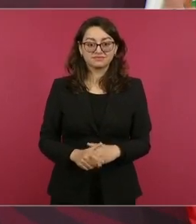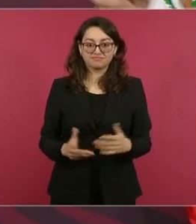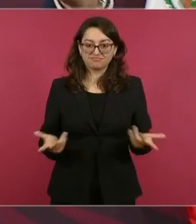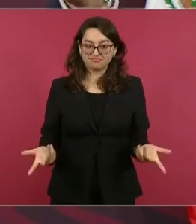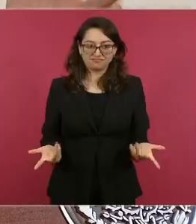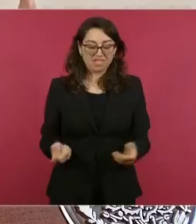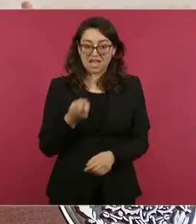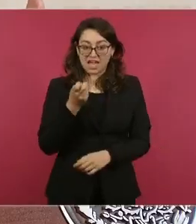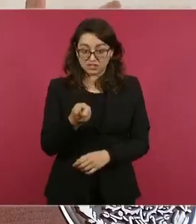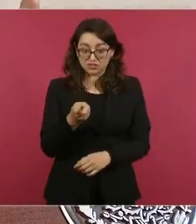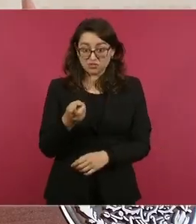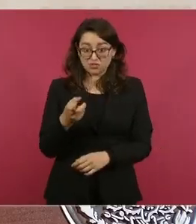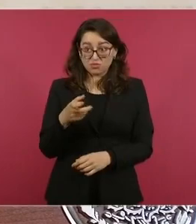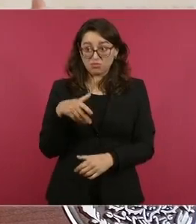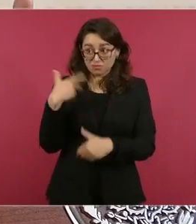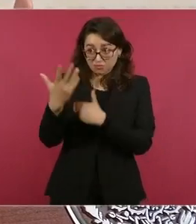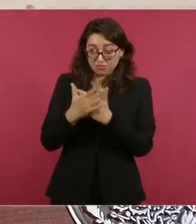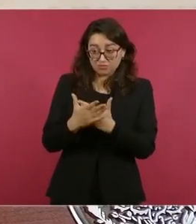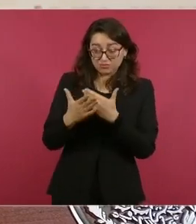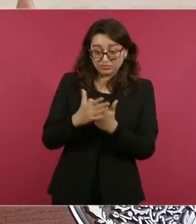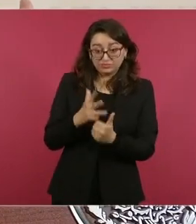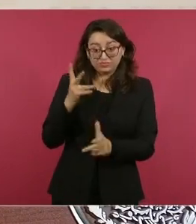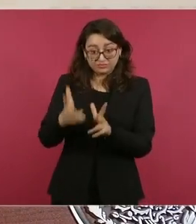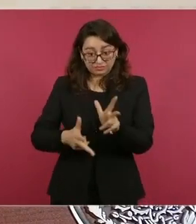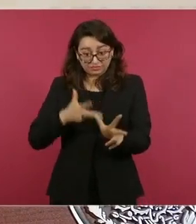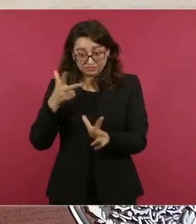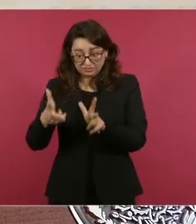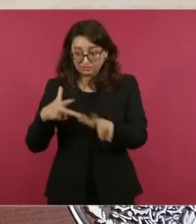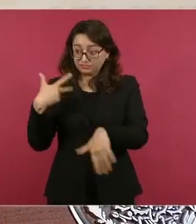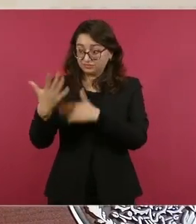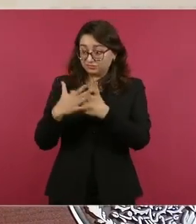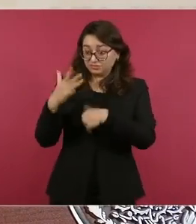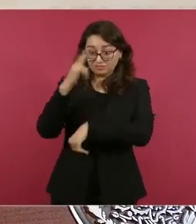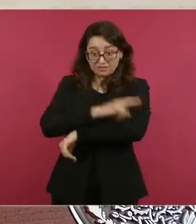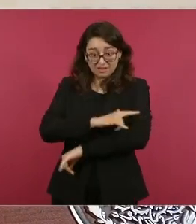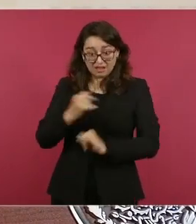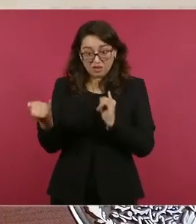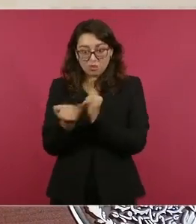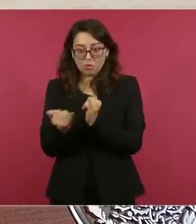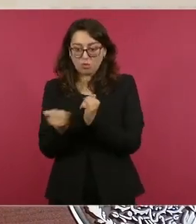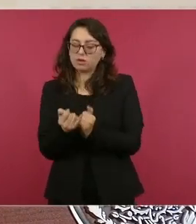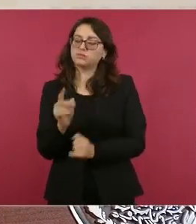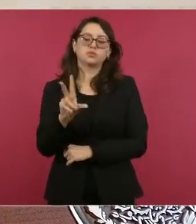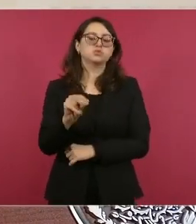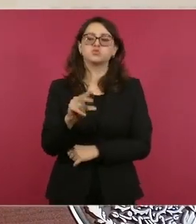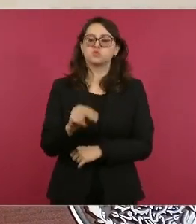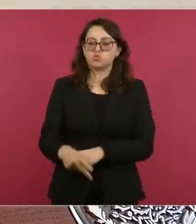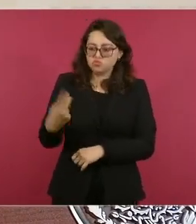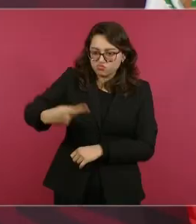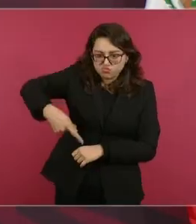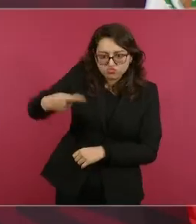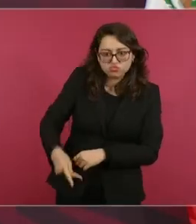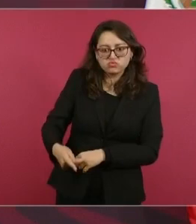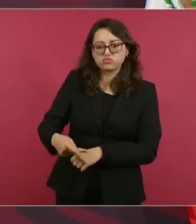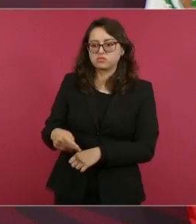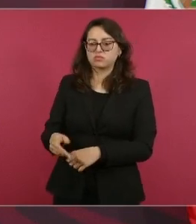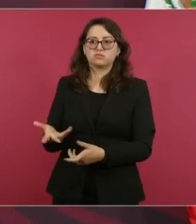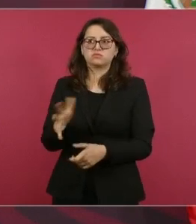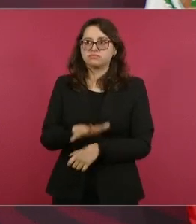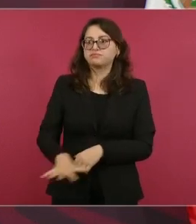Entonces, nosotros queremos que estas obras sean públicas y para beneficio del